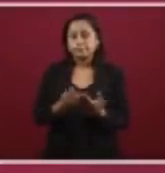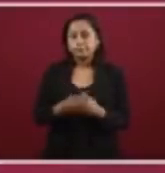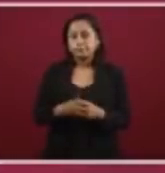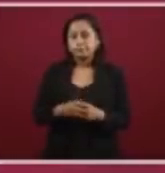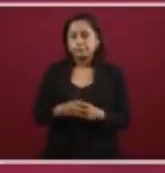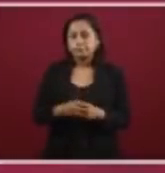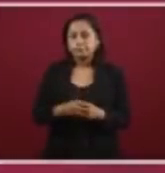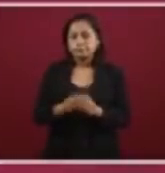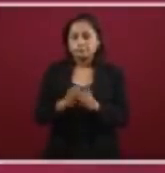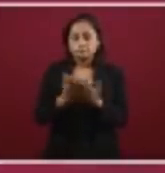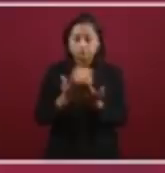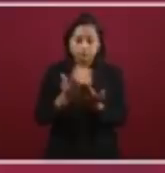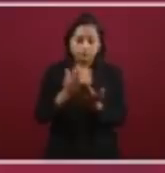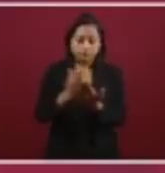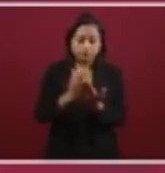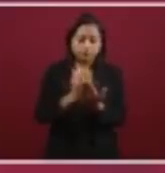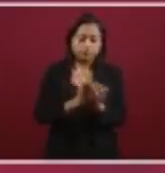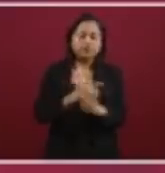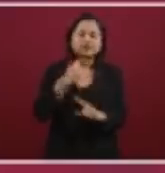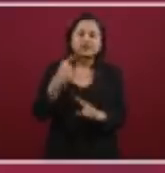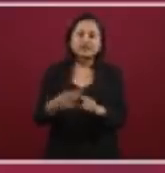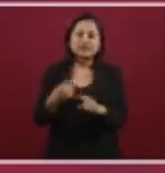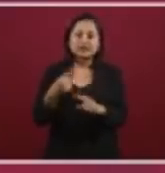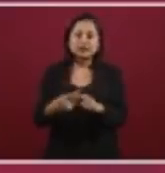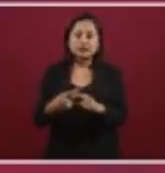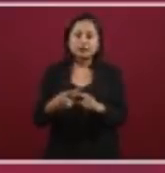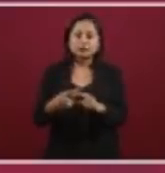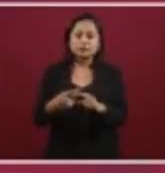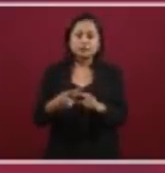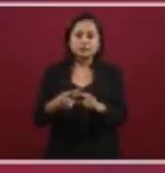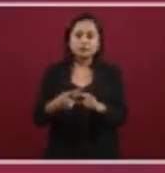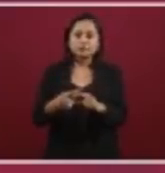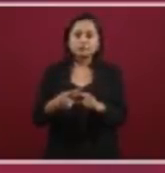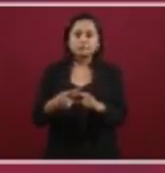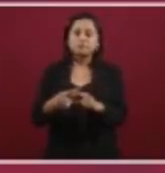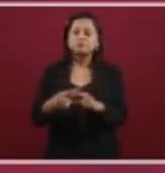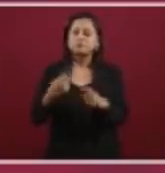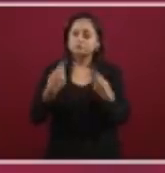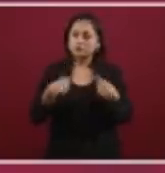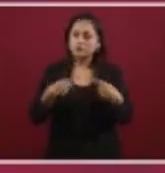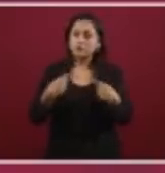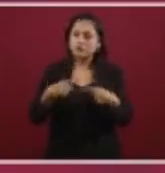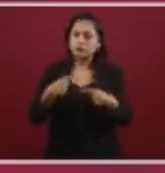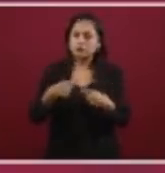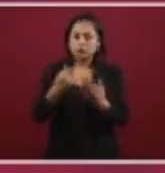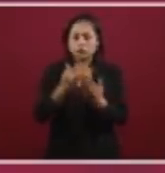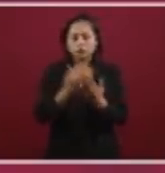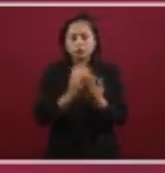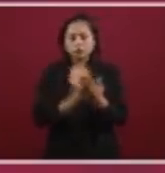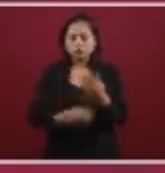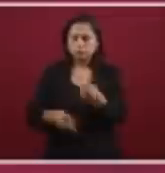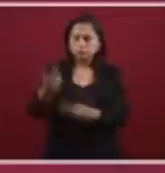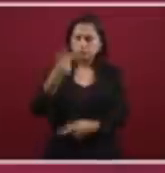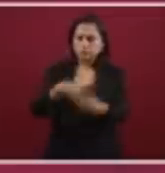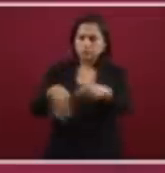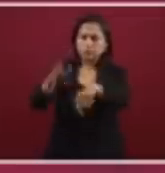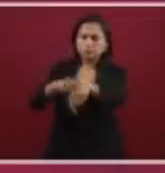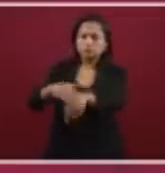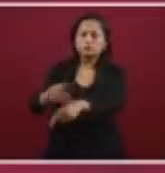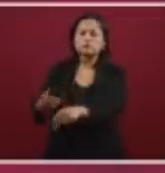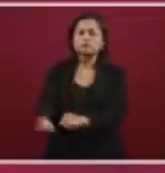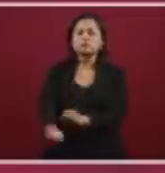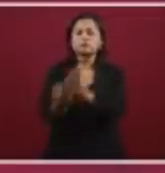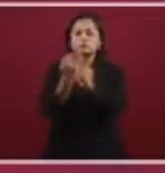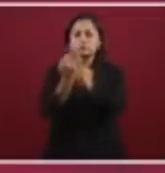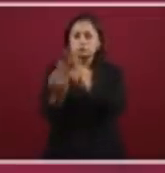llamar a las partes hay creo hay presentación de pruebas es un